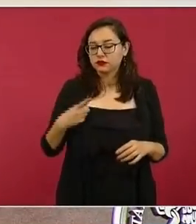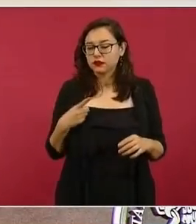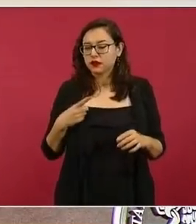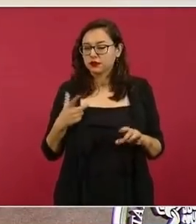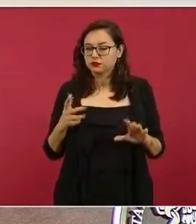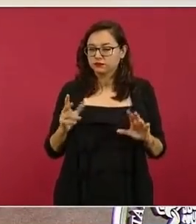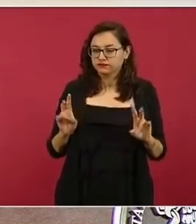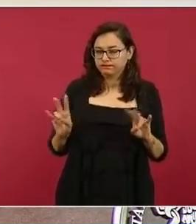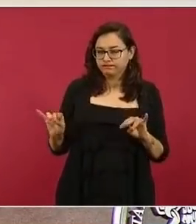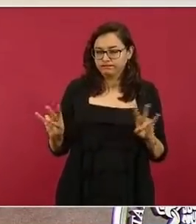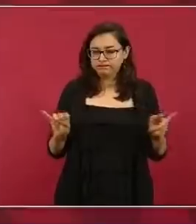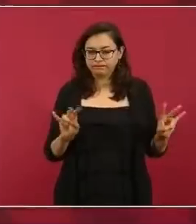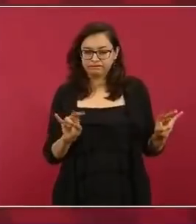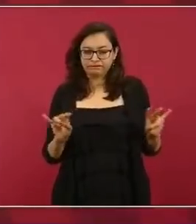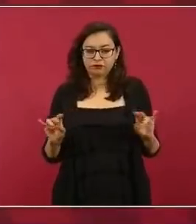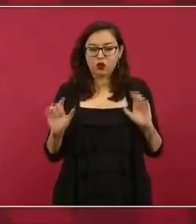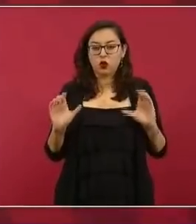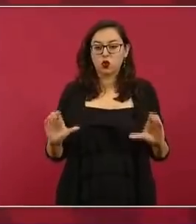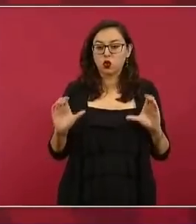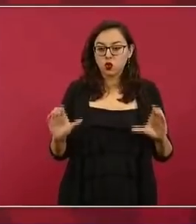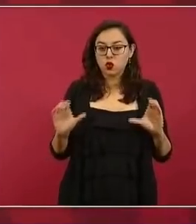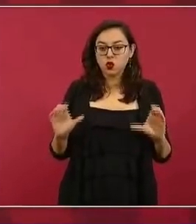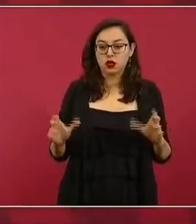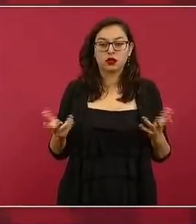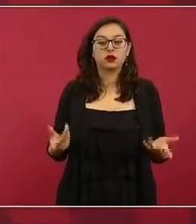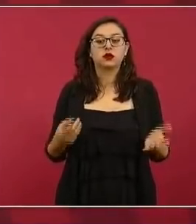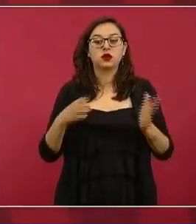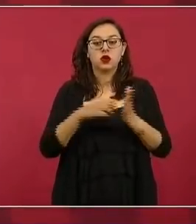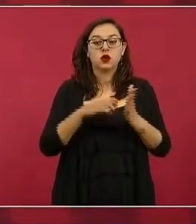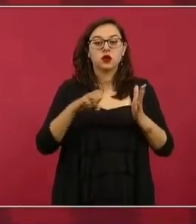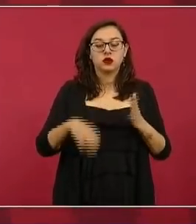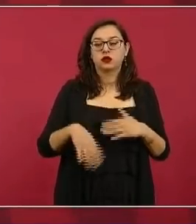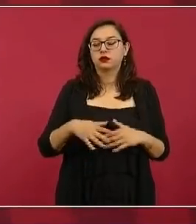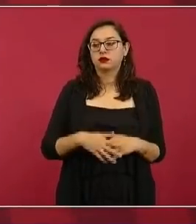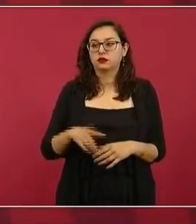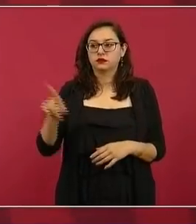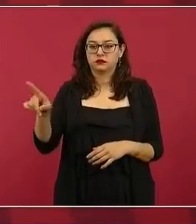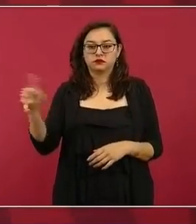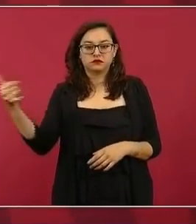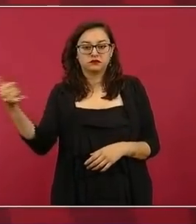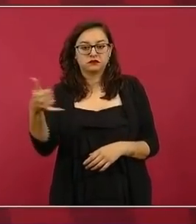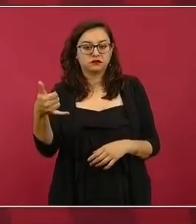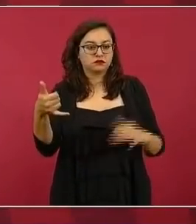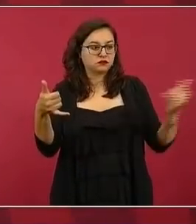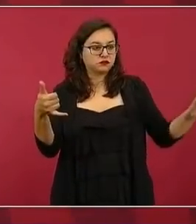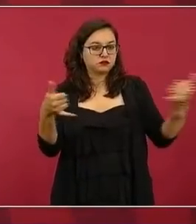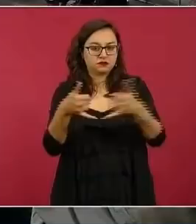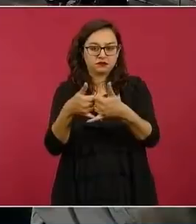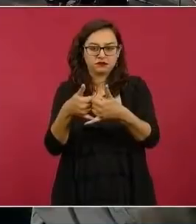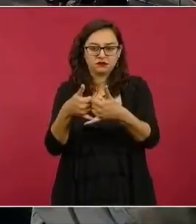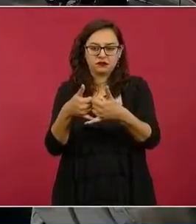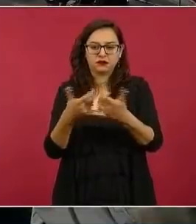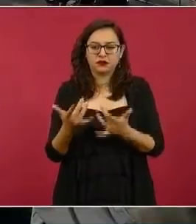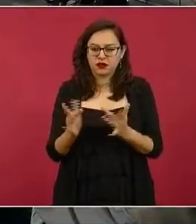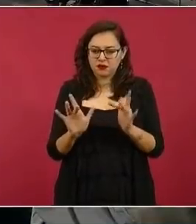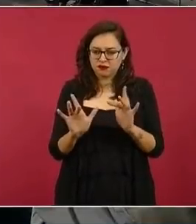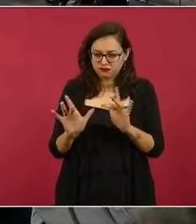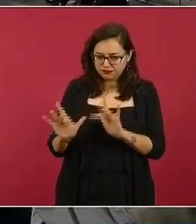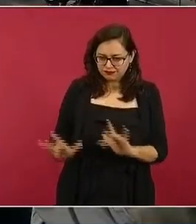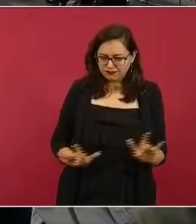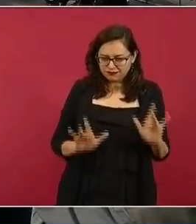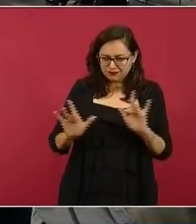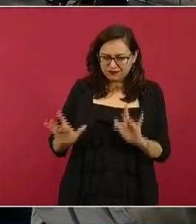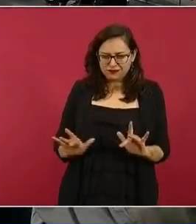El hecho de que se graben así las conversaciones, o sea, eso no lo hace